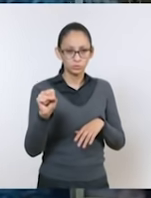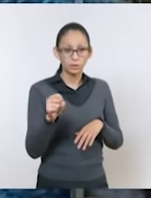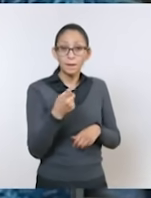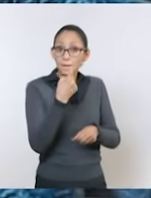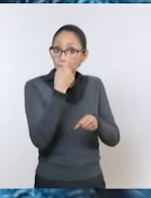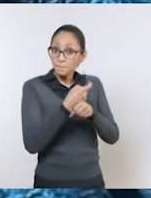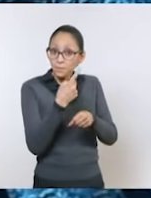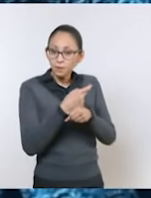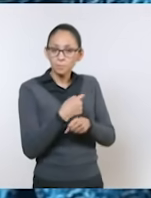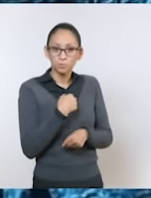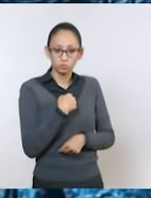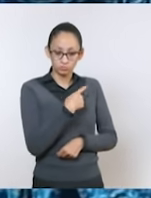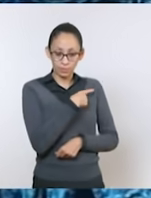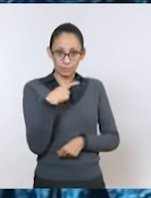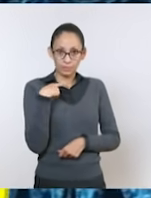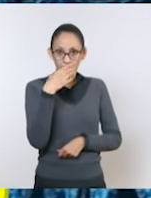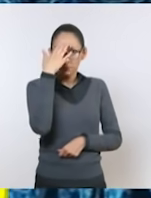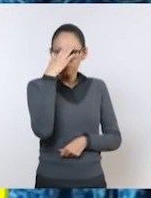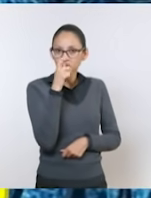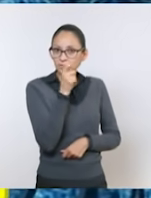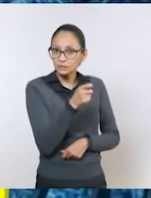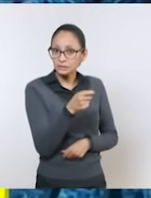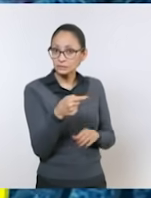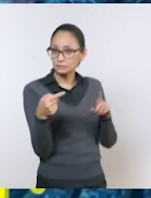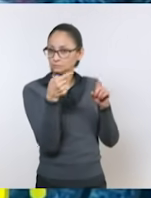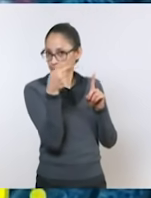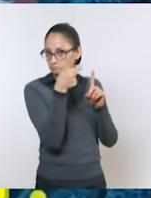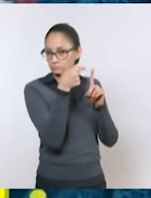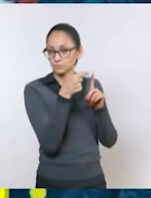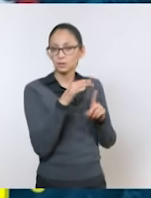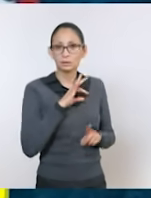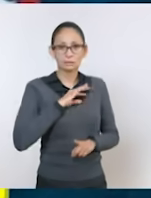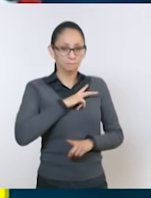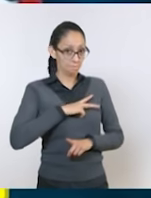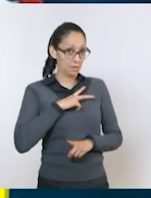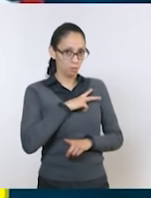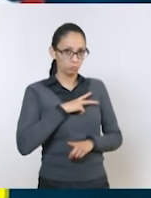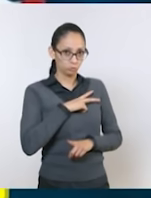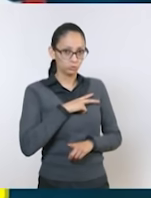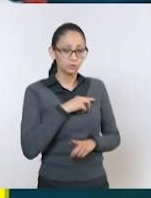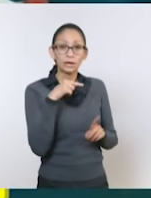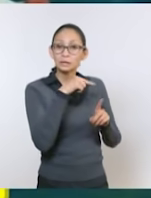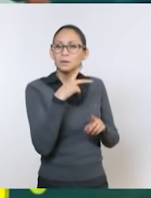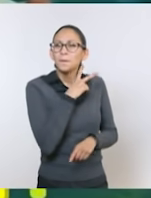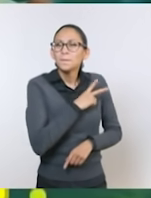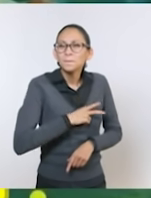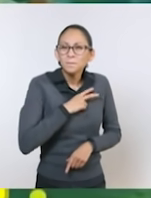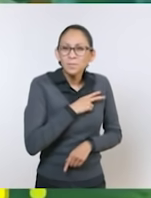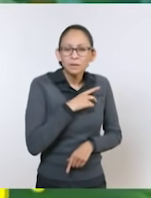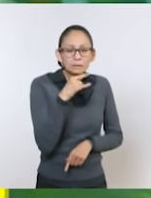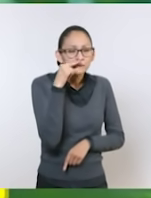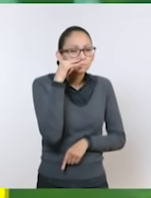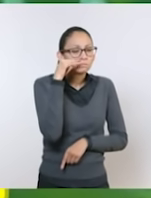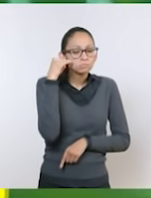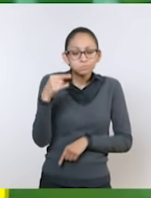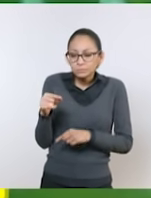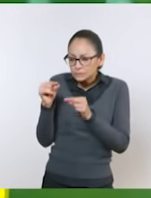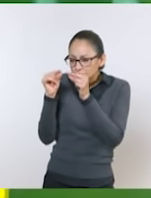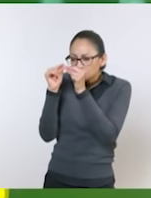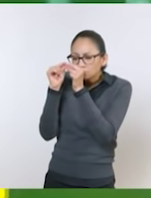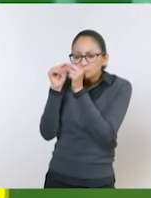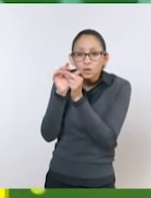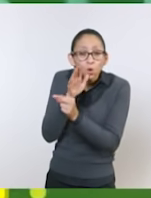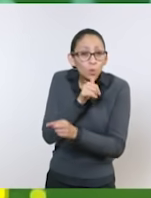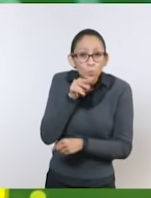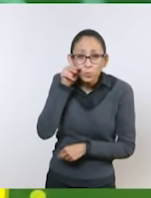coronavirus. Lo primero que tenemos que saber es, pues, ¿qué es un virus? Los virus son seres